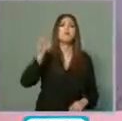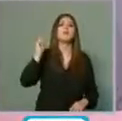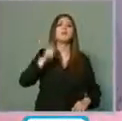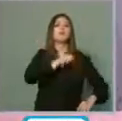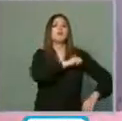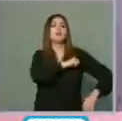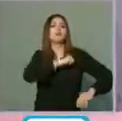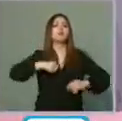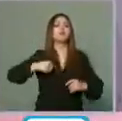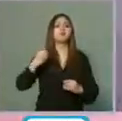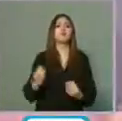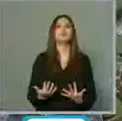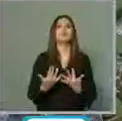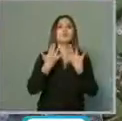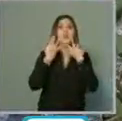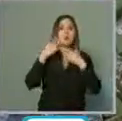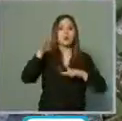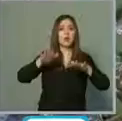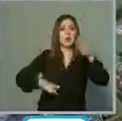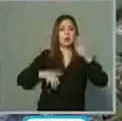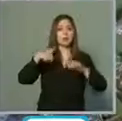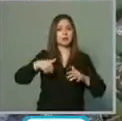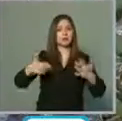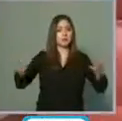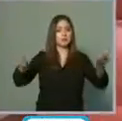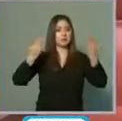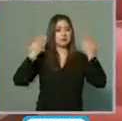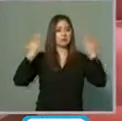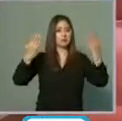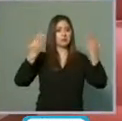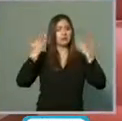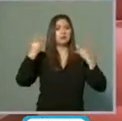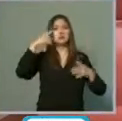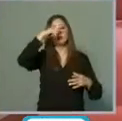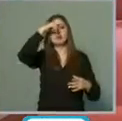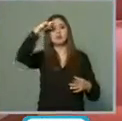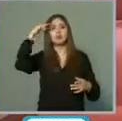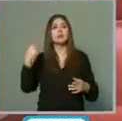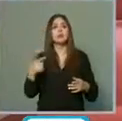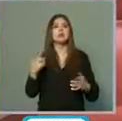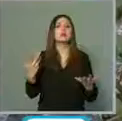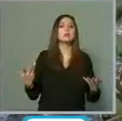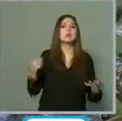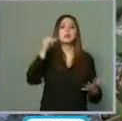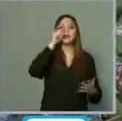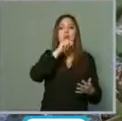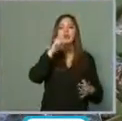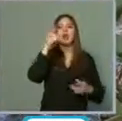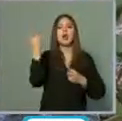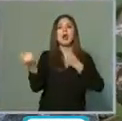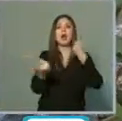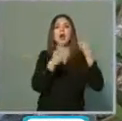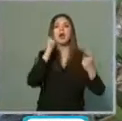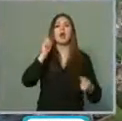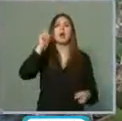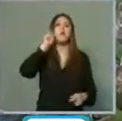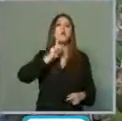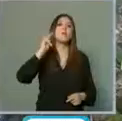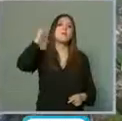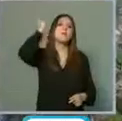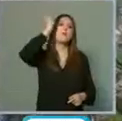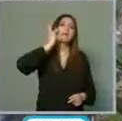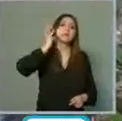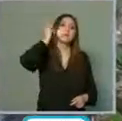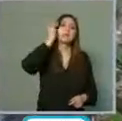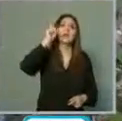aroma. Además, con pues estos hace la calores que diferencia. uno suda, Cintia, aunque no quiera. Como dicen por ahí, hasta las princesas sudan. Hasta las ¿no? princesas sudan,